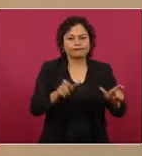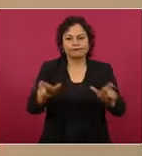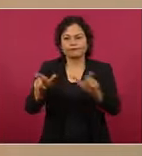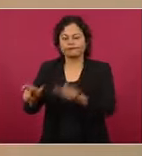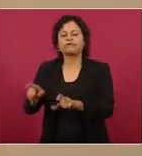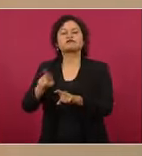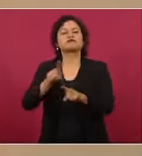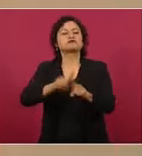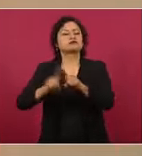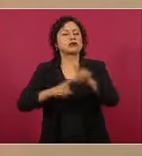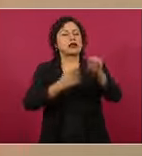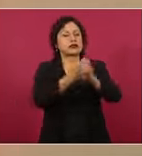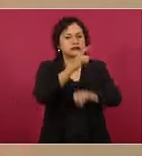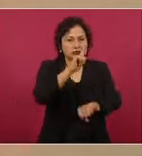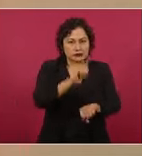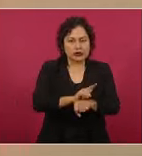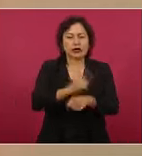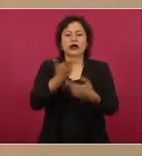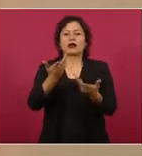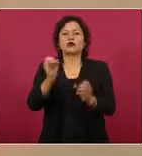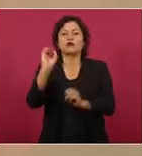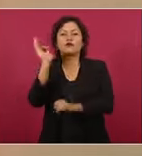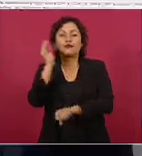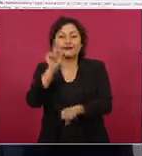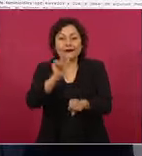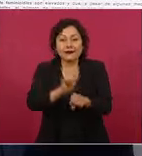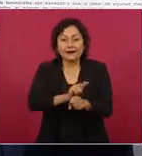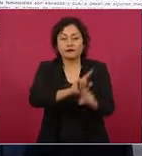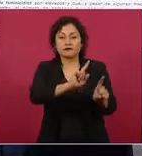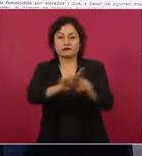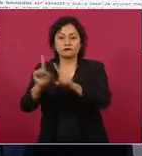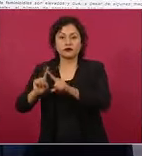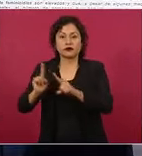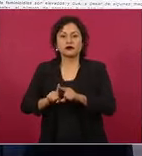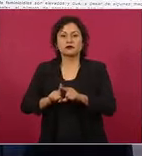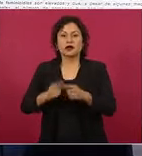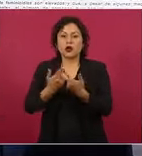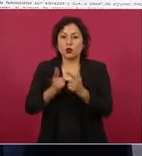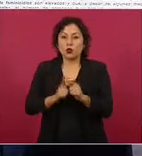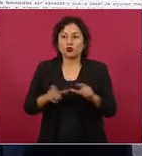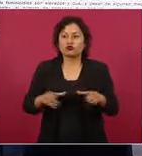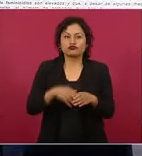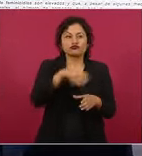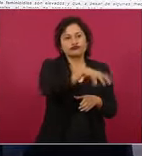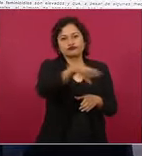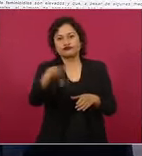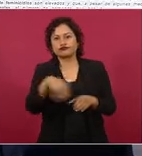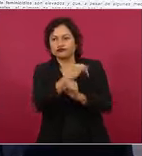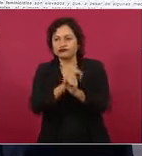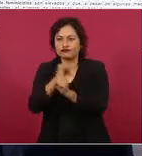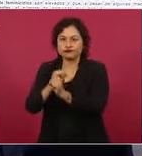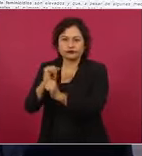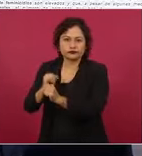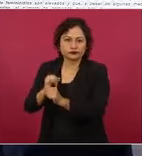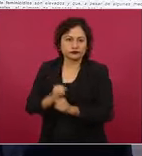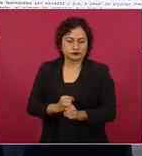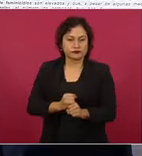fiscalías locales, las áreas de inteligencia, para poder esclarecer estos casos, sin ninguna consideración de esa